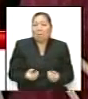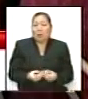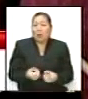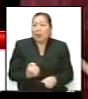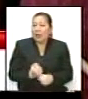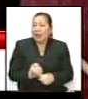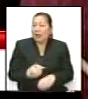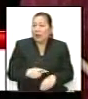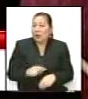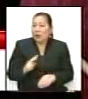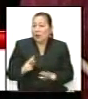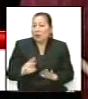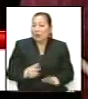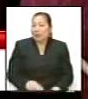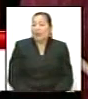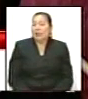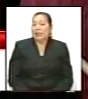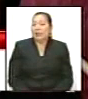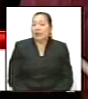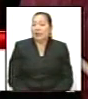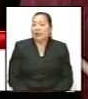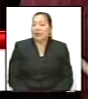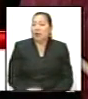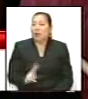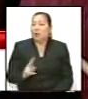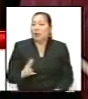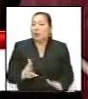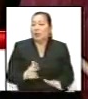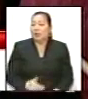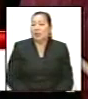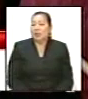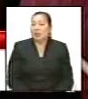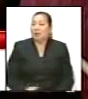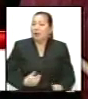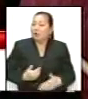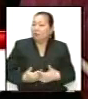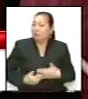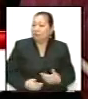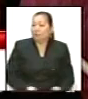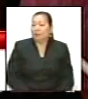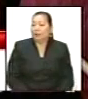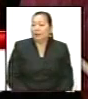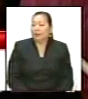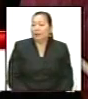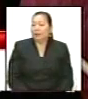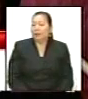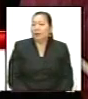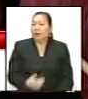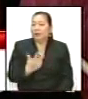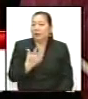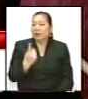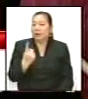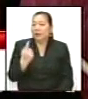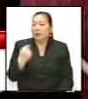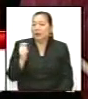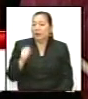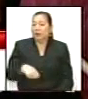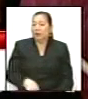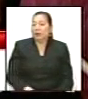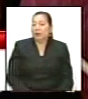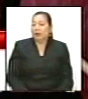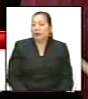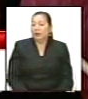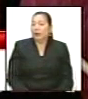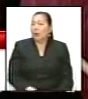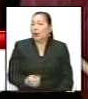ejecución del periodo 2017 a octubre de 2018. El avance de ejecución fue solo de un 31%, y entre